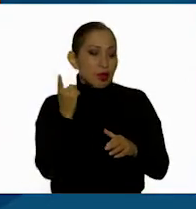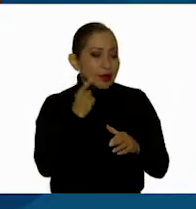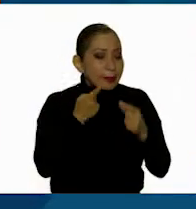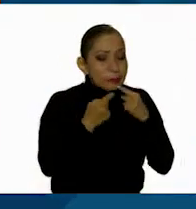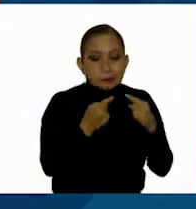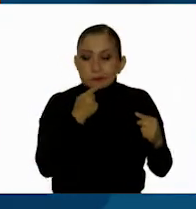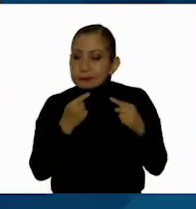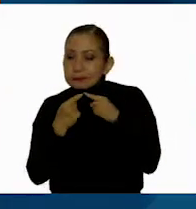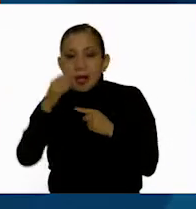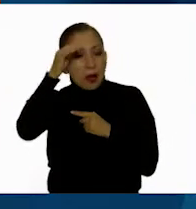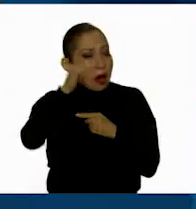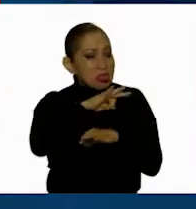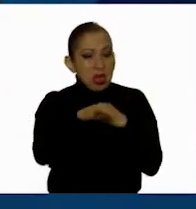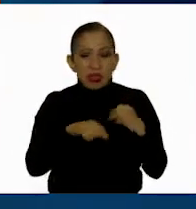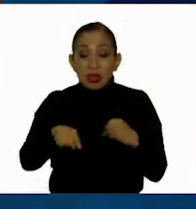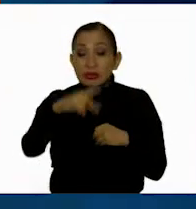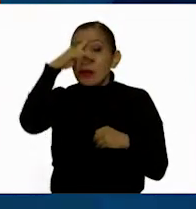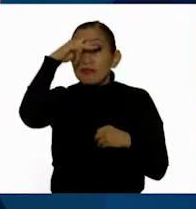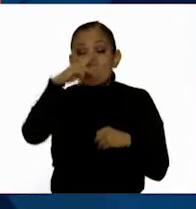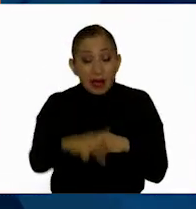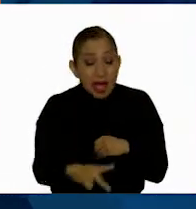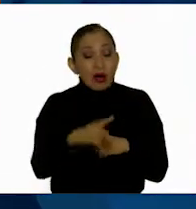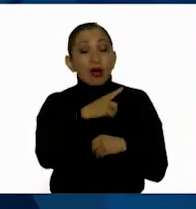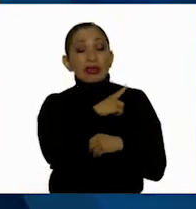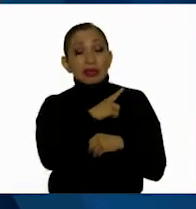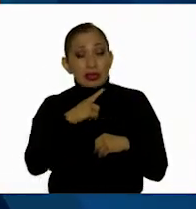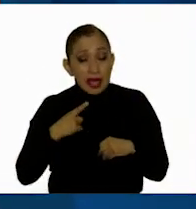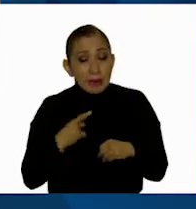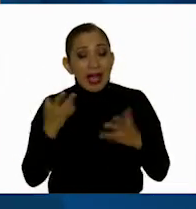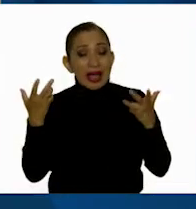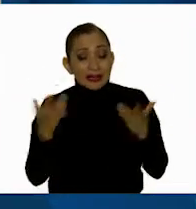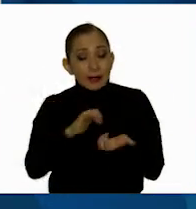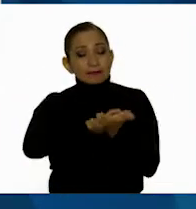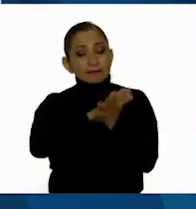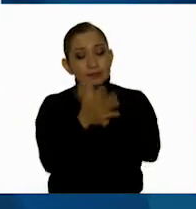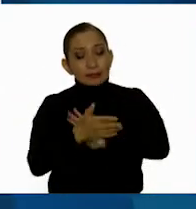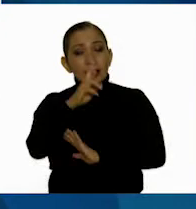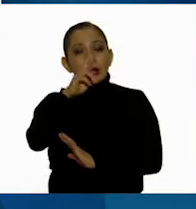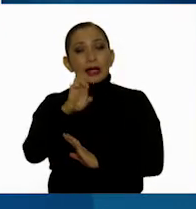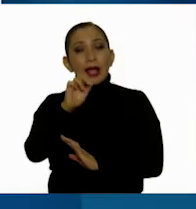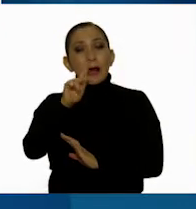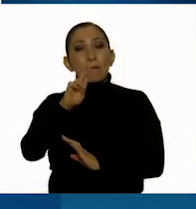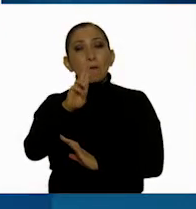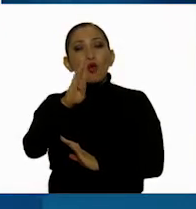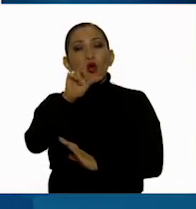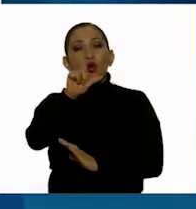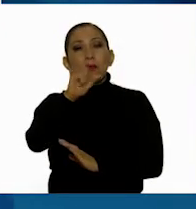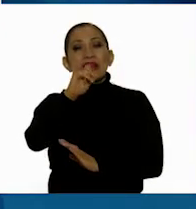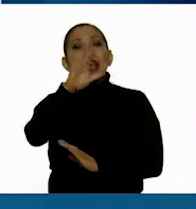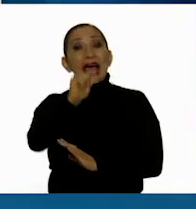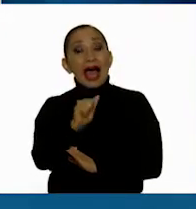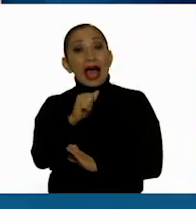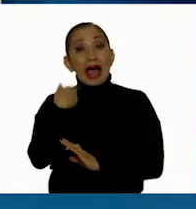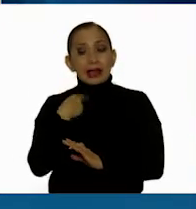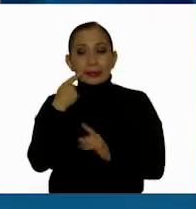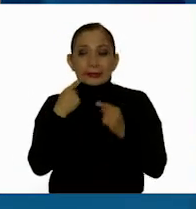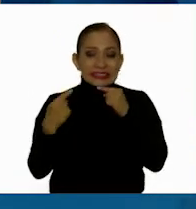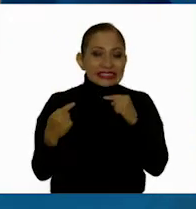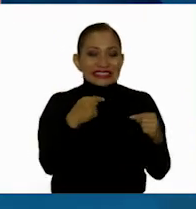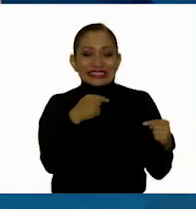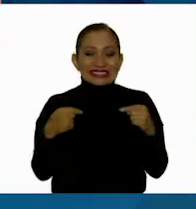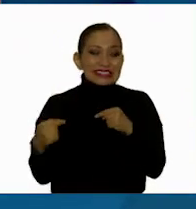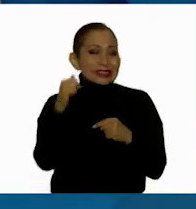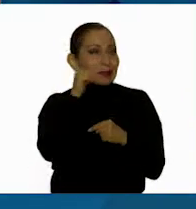algo fundamental. México sería una república. Surgió entonces la polémica que dividió permanentemente a